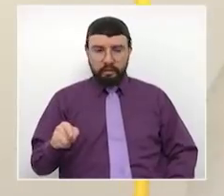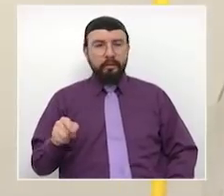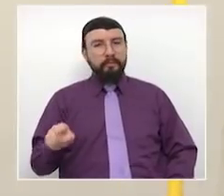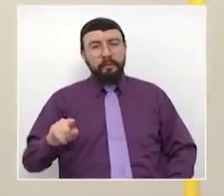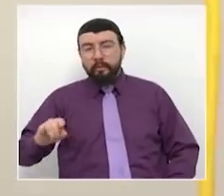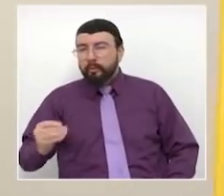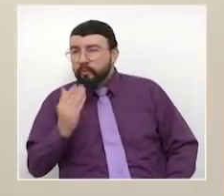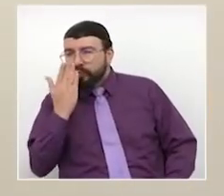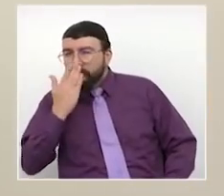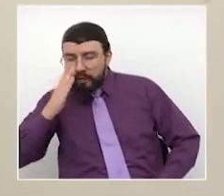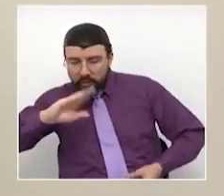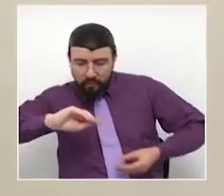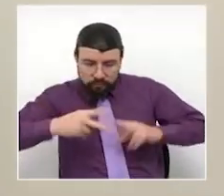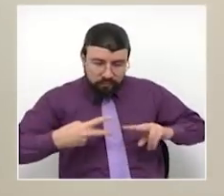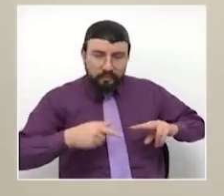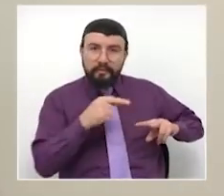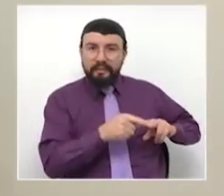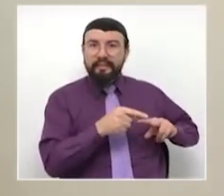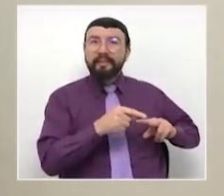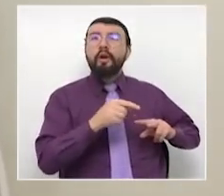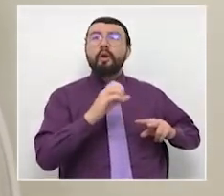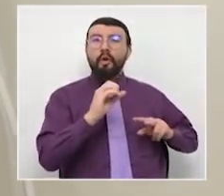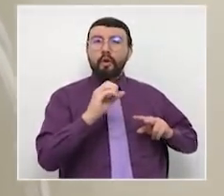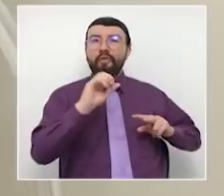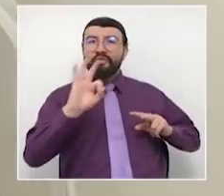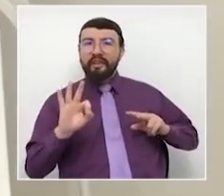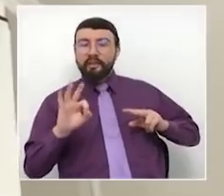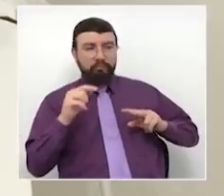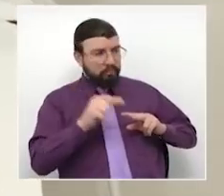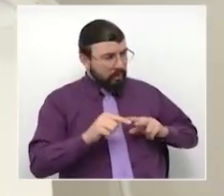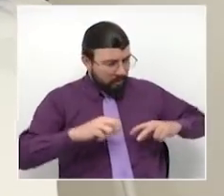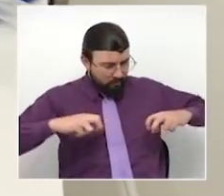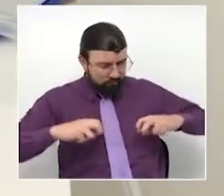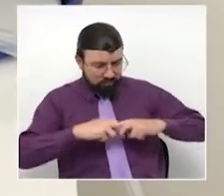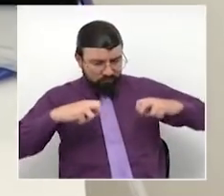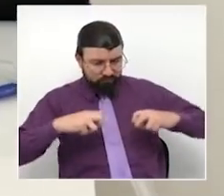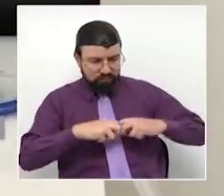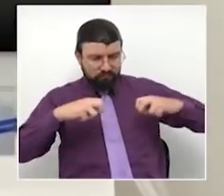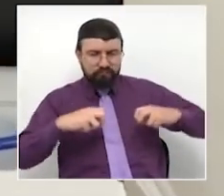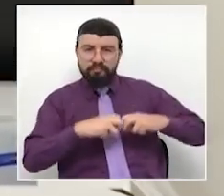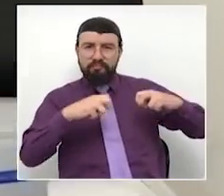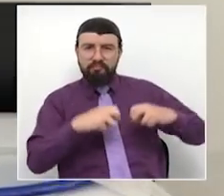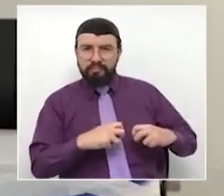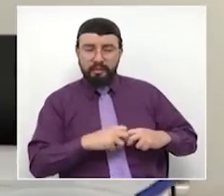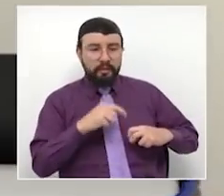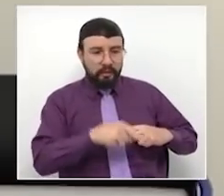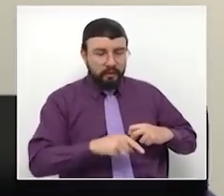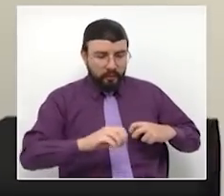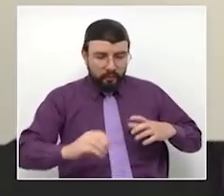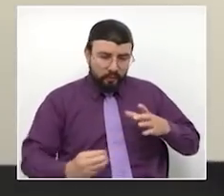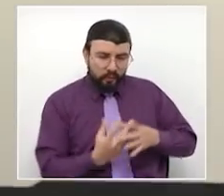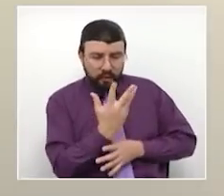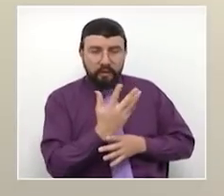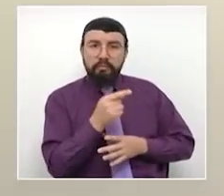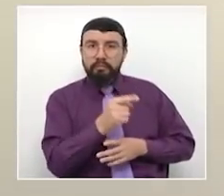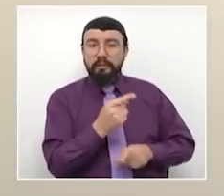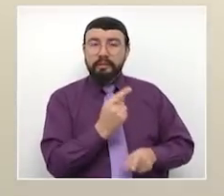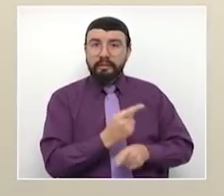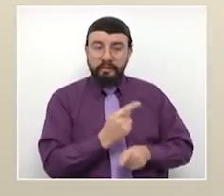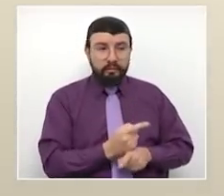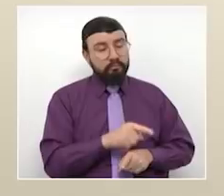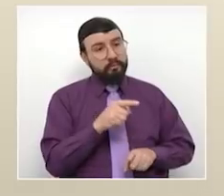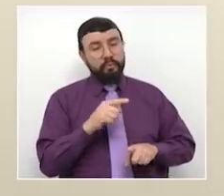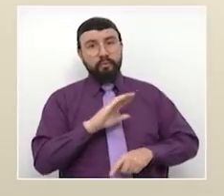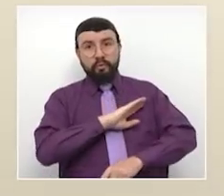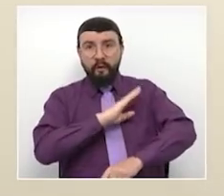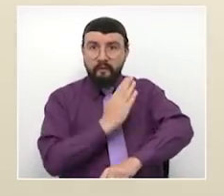a partir del oxígeno médico, mediante una débil descarga eléctrica de un generador. Es un oxidante directo y de allí su gran